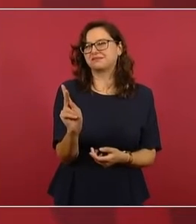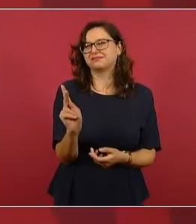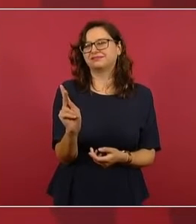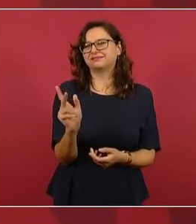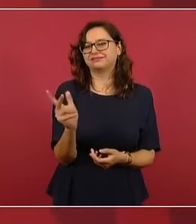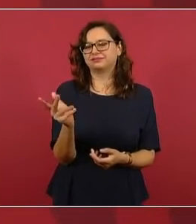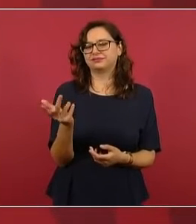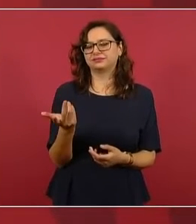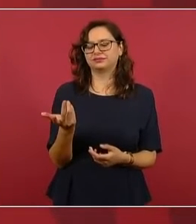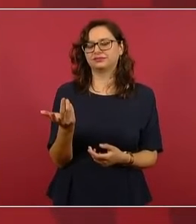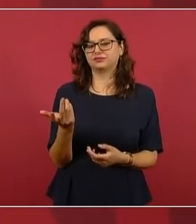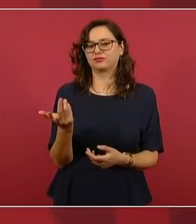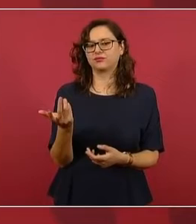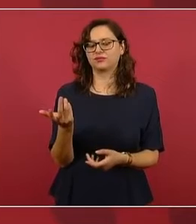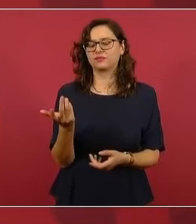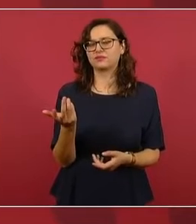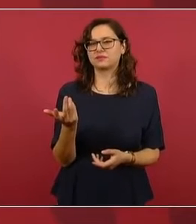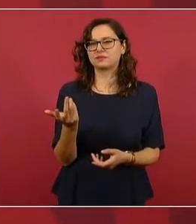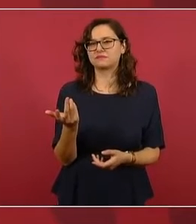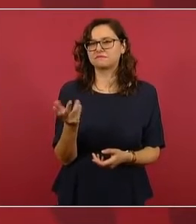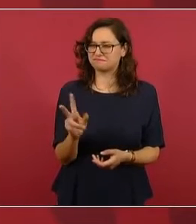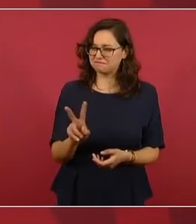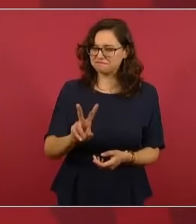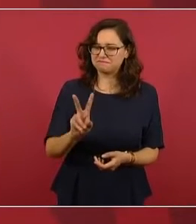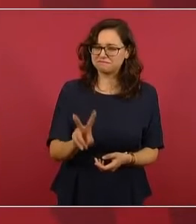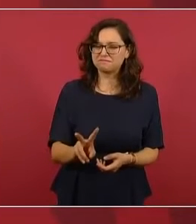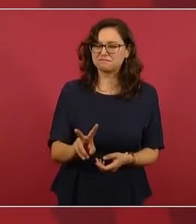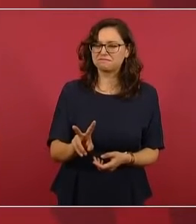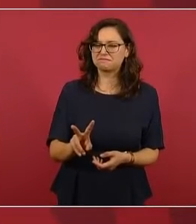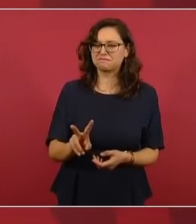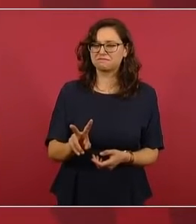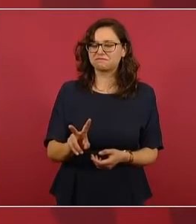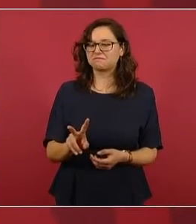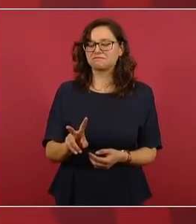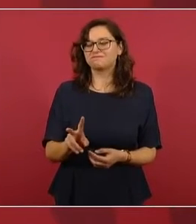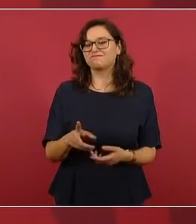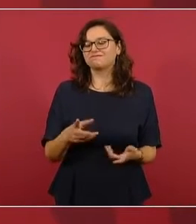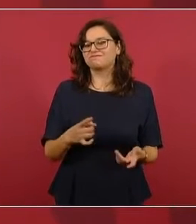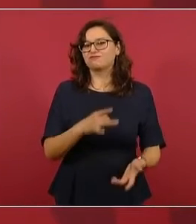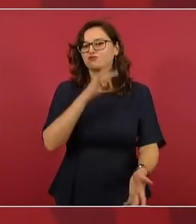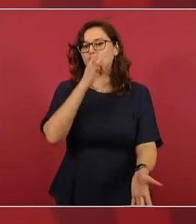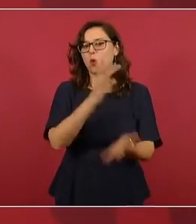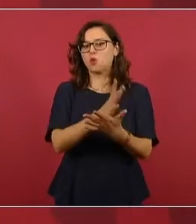indudable de que se politizó